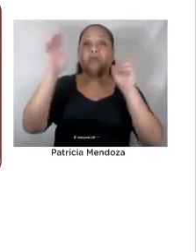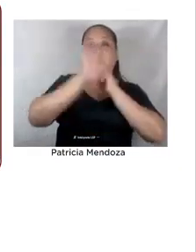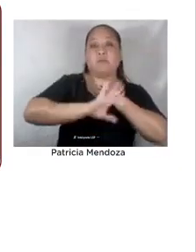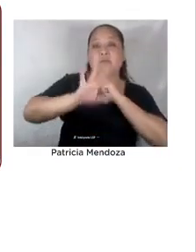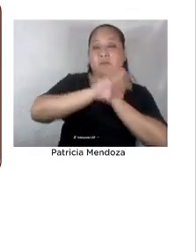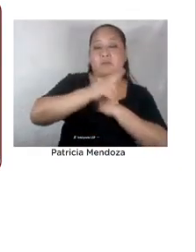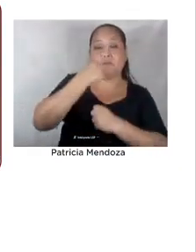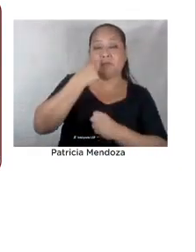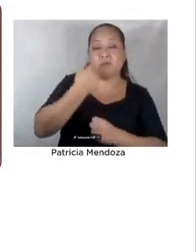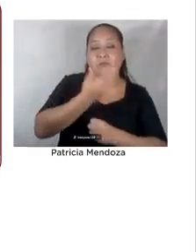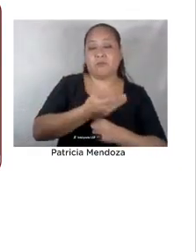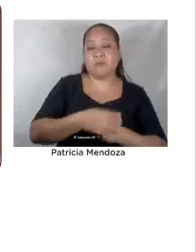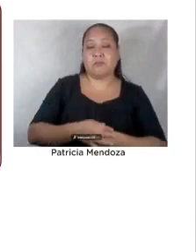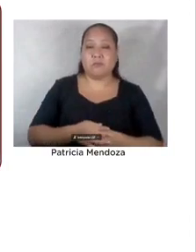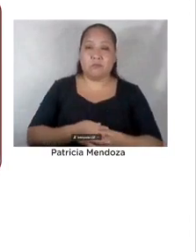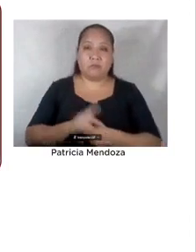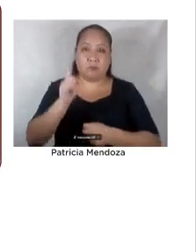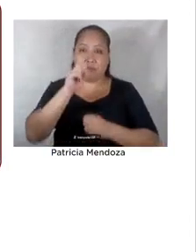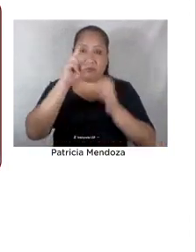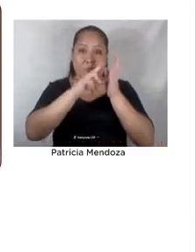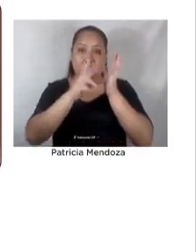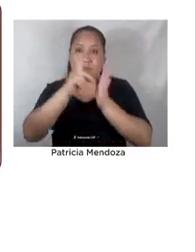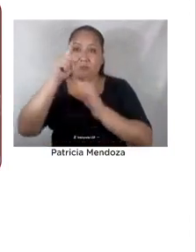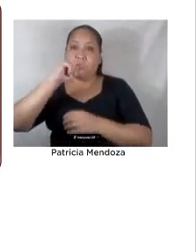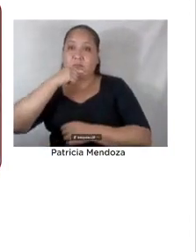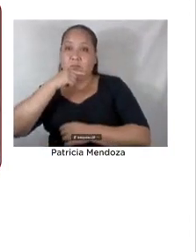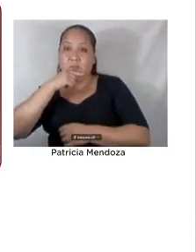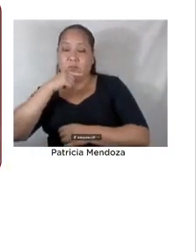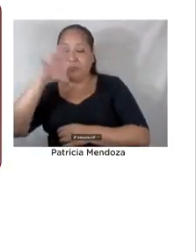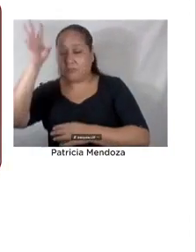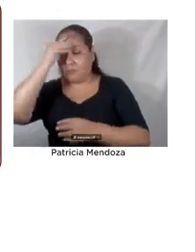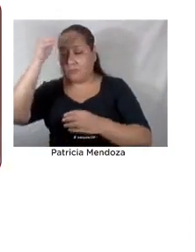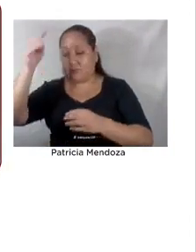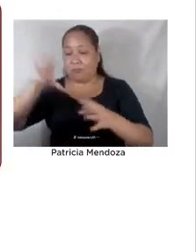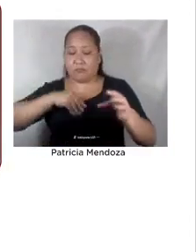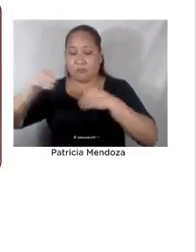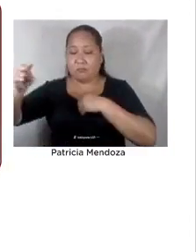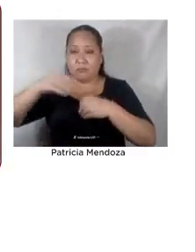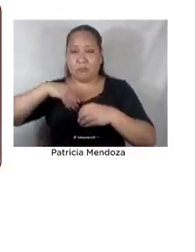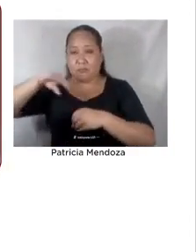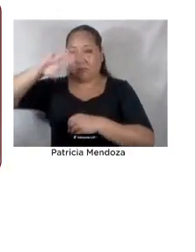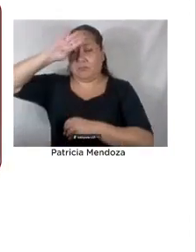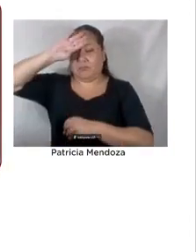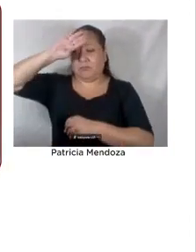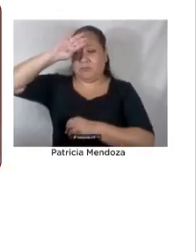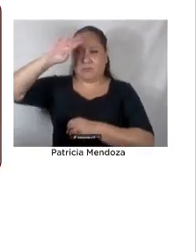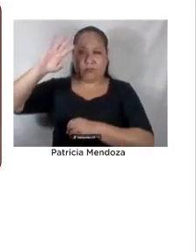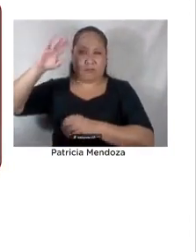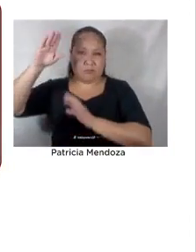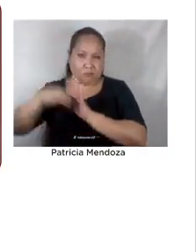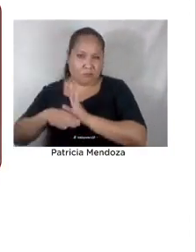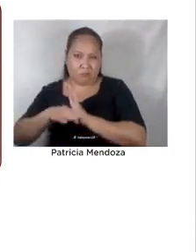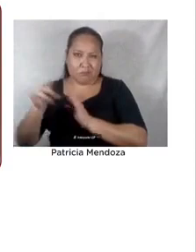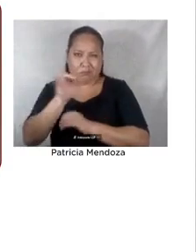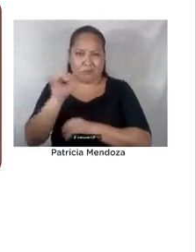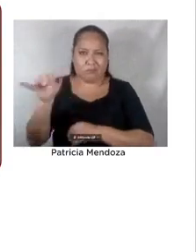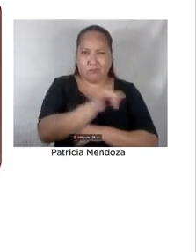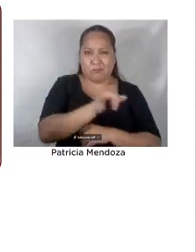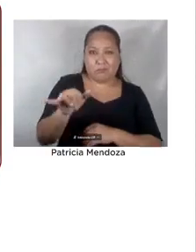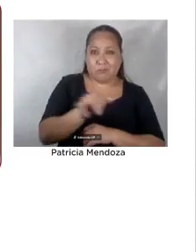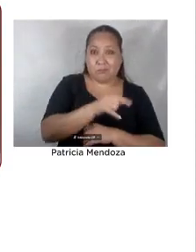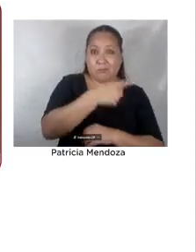los varones. No significa que una mujer se enferma menos, la mujer se enferma igual que el varón. La diferencia es en la